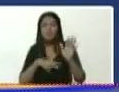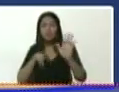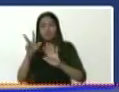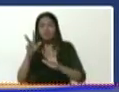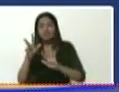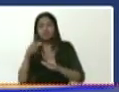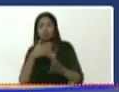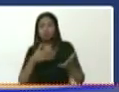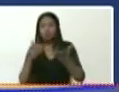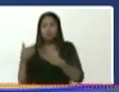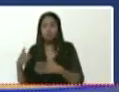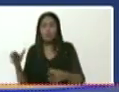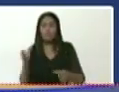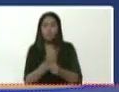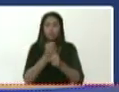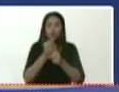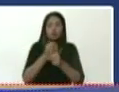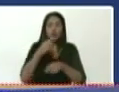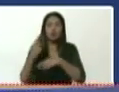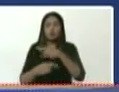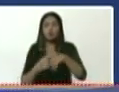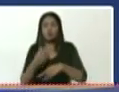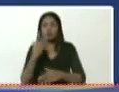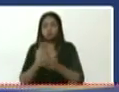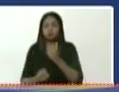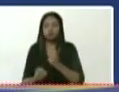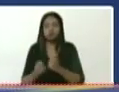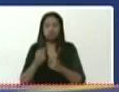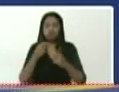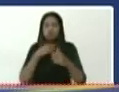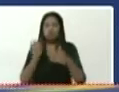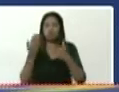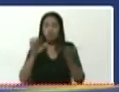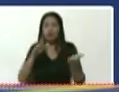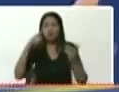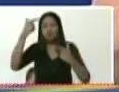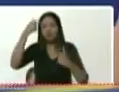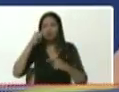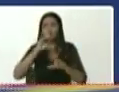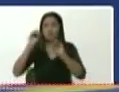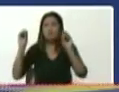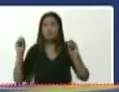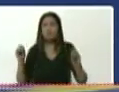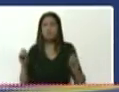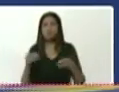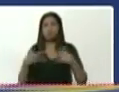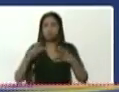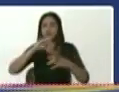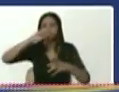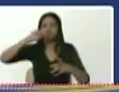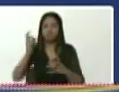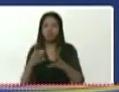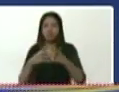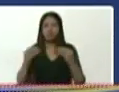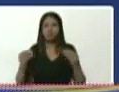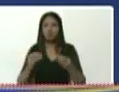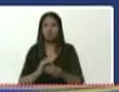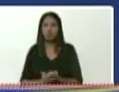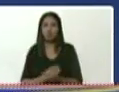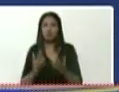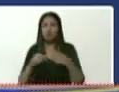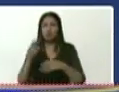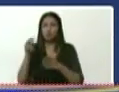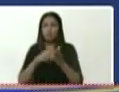tomó las riendas de la revolución, luego de la partida física del comandante Chávez, ellos llamaron a descargar la rabia. En el